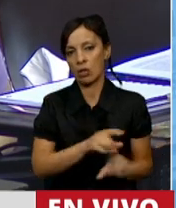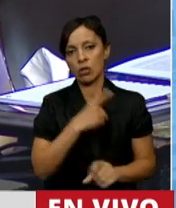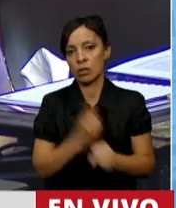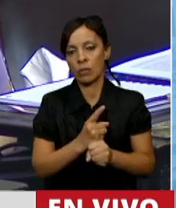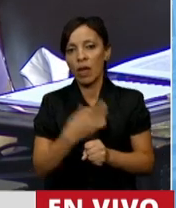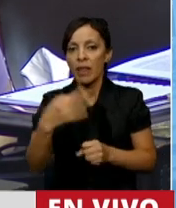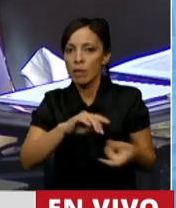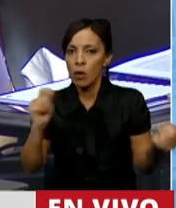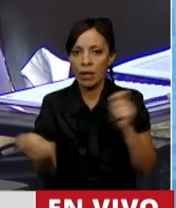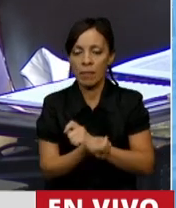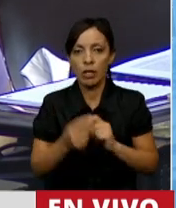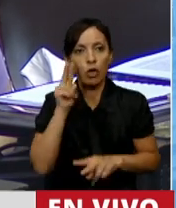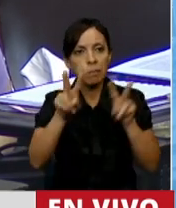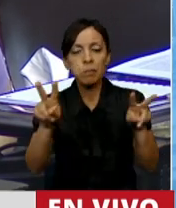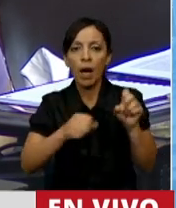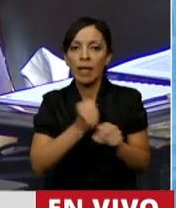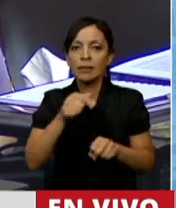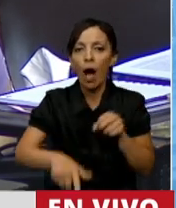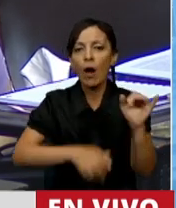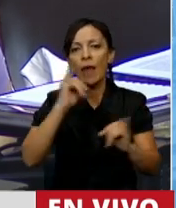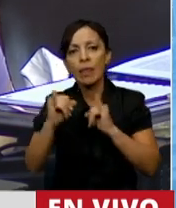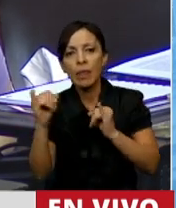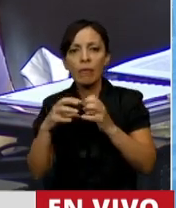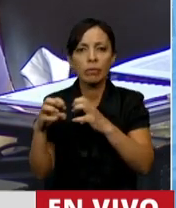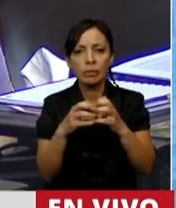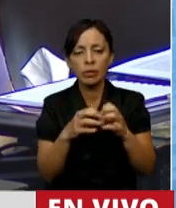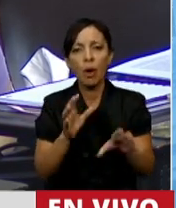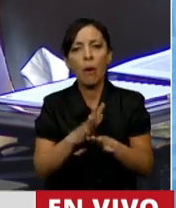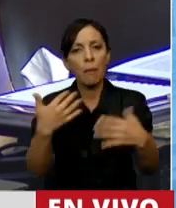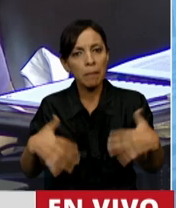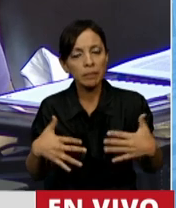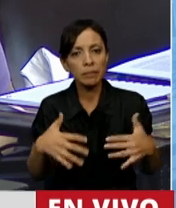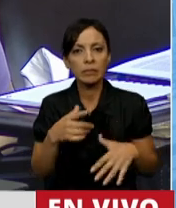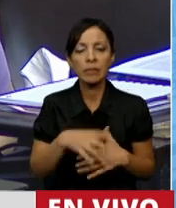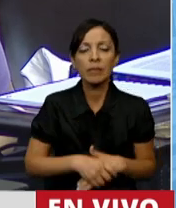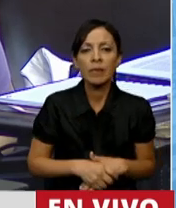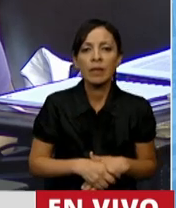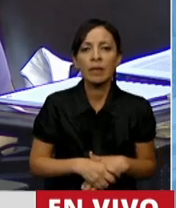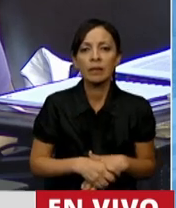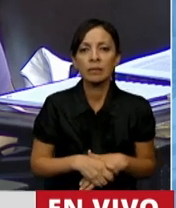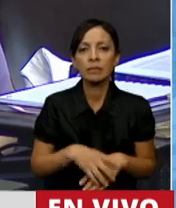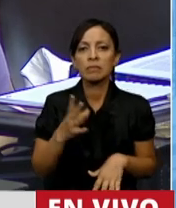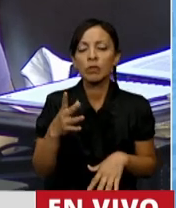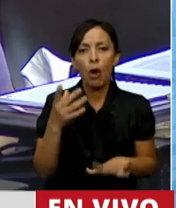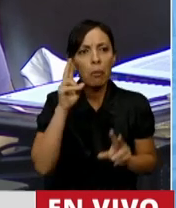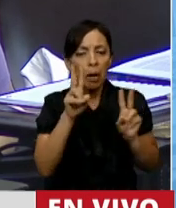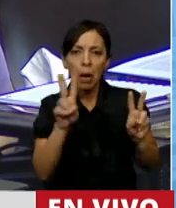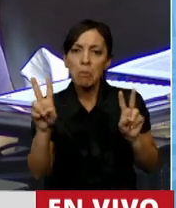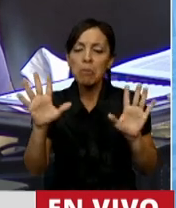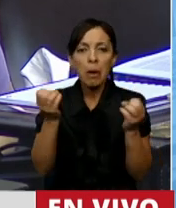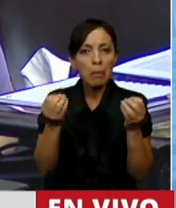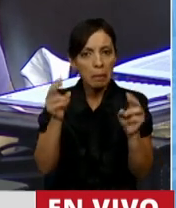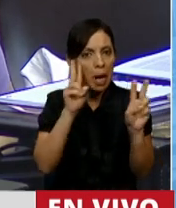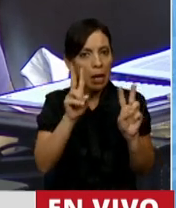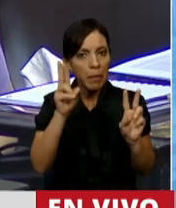lo debate son bastantes respetuosos y considerando la postura de todos nos debemos